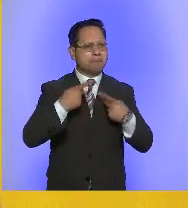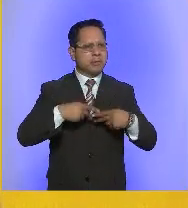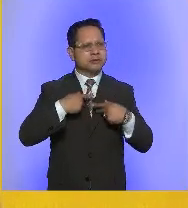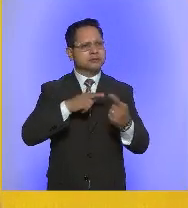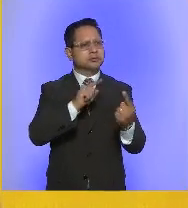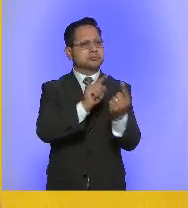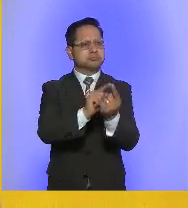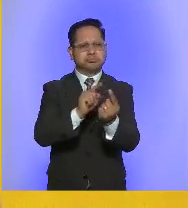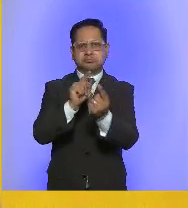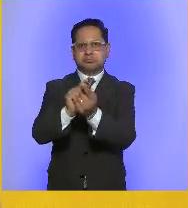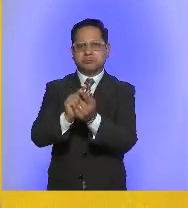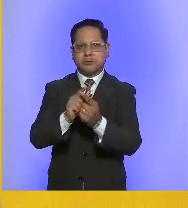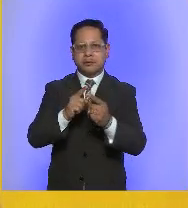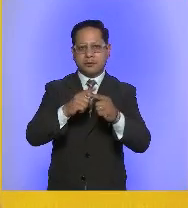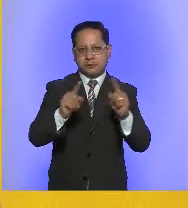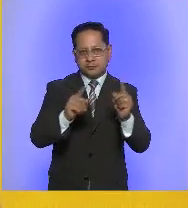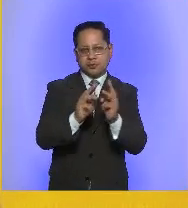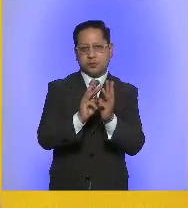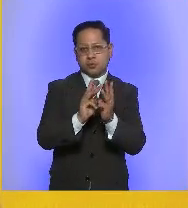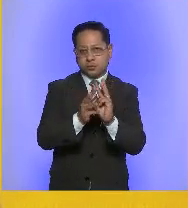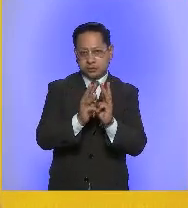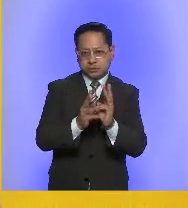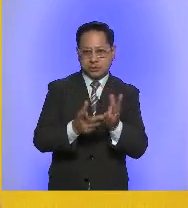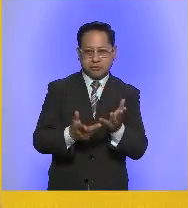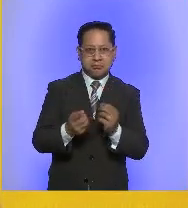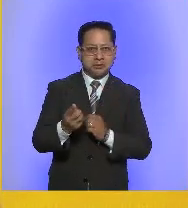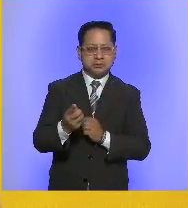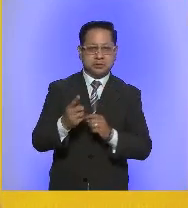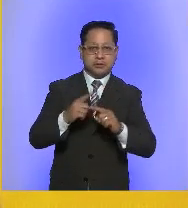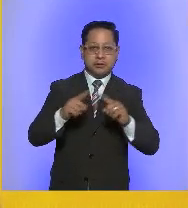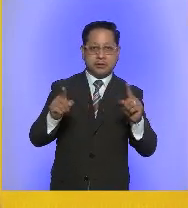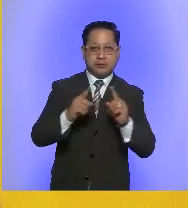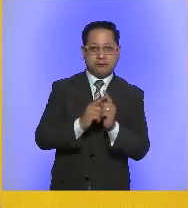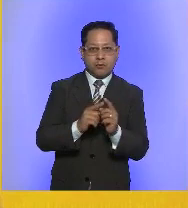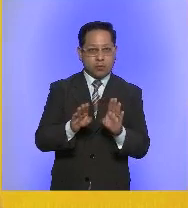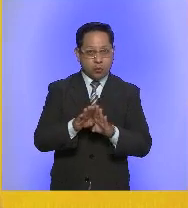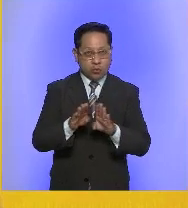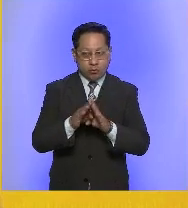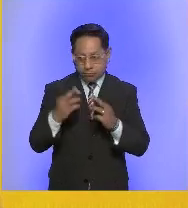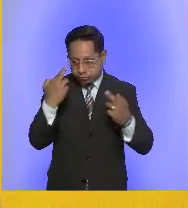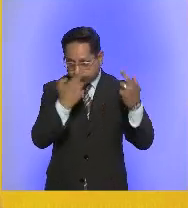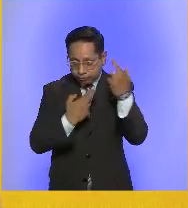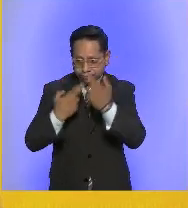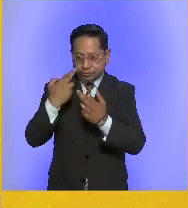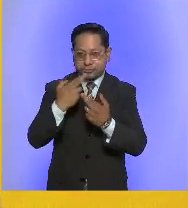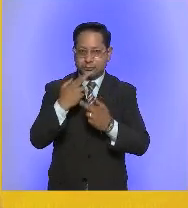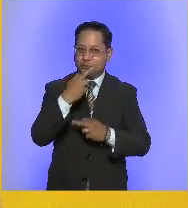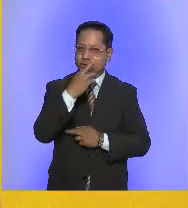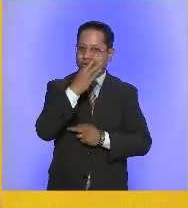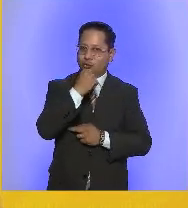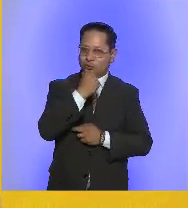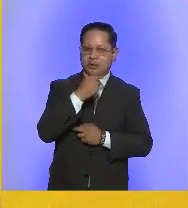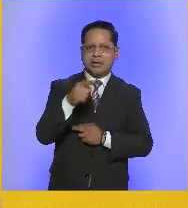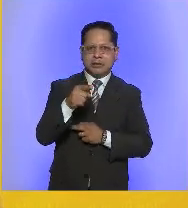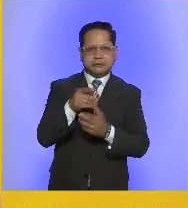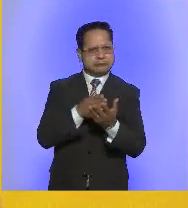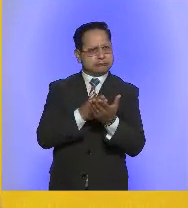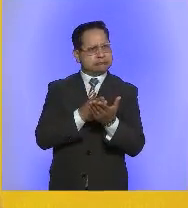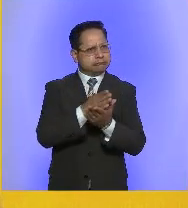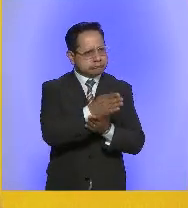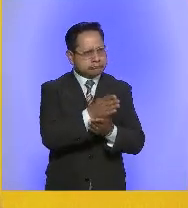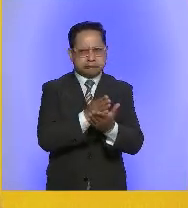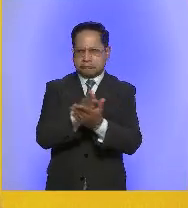WhatsApp, cuya medición es virtualmente imposible. Aunque tiene una elevada penetración y exponencialmente lo